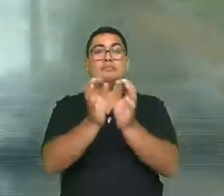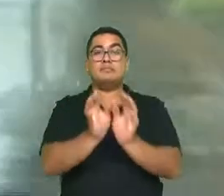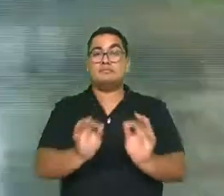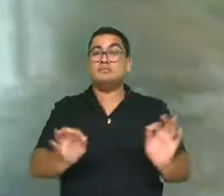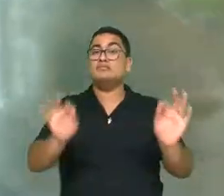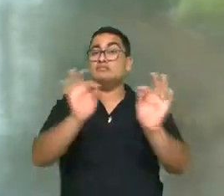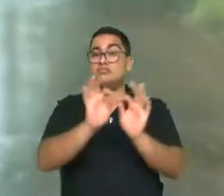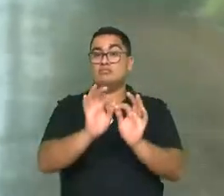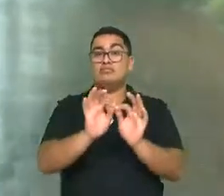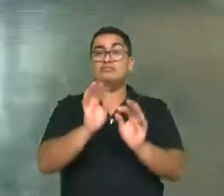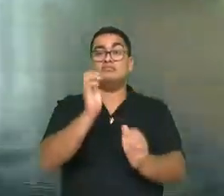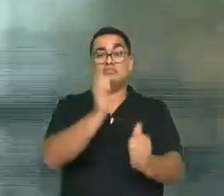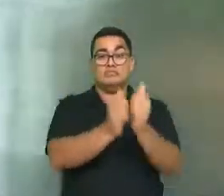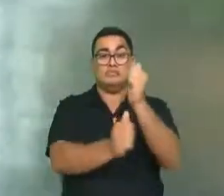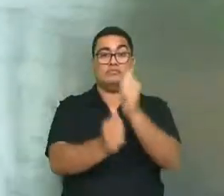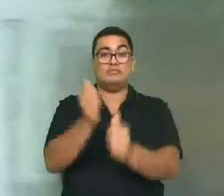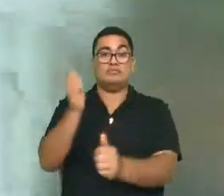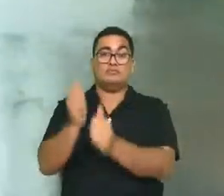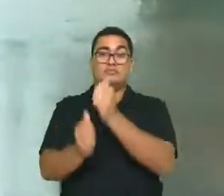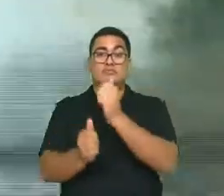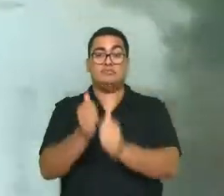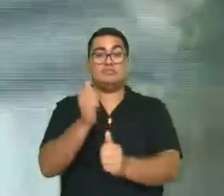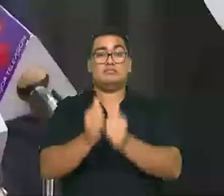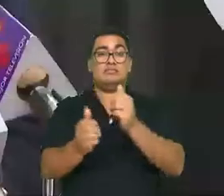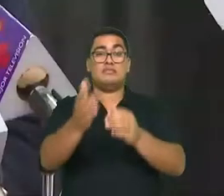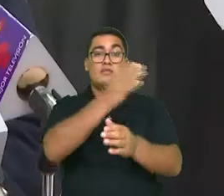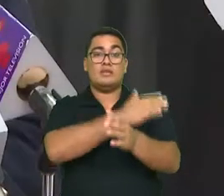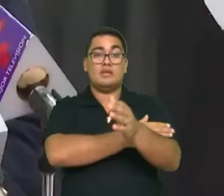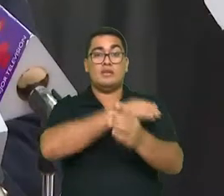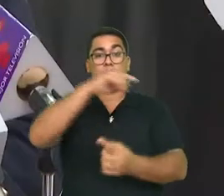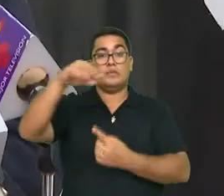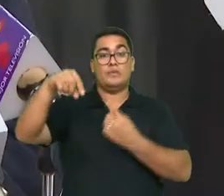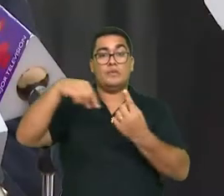principales afectadas por Iota